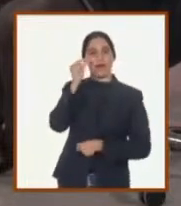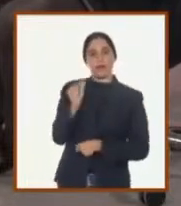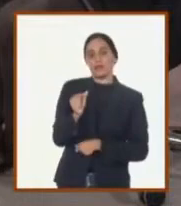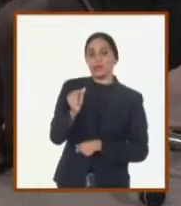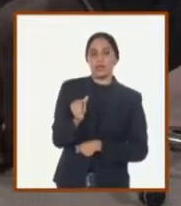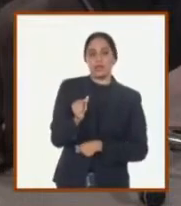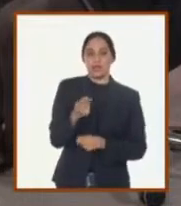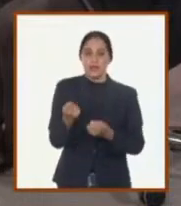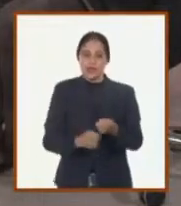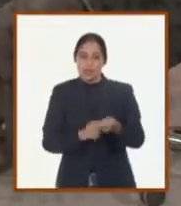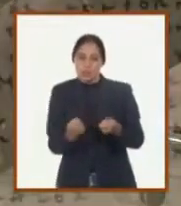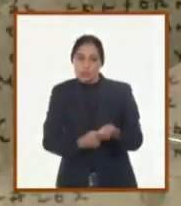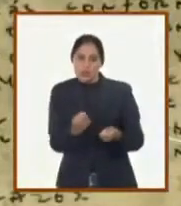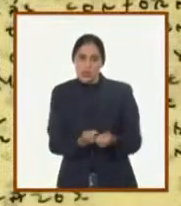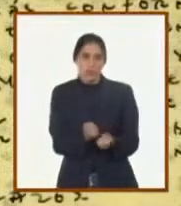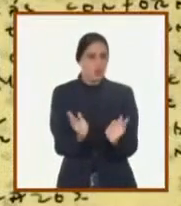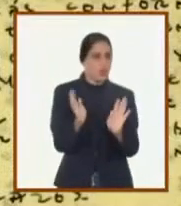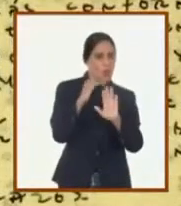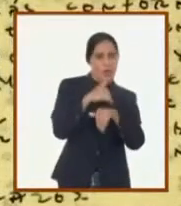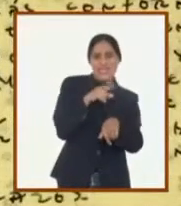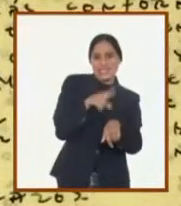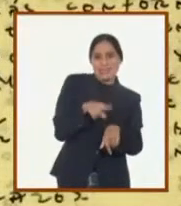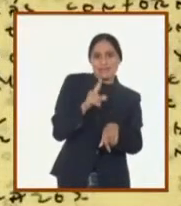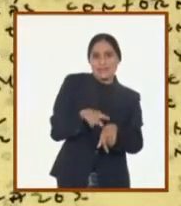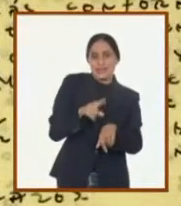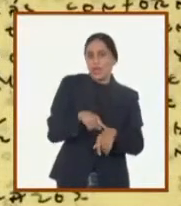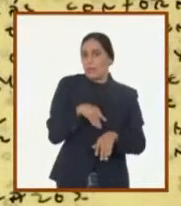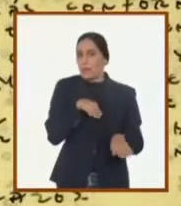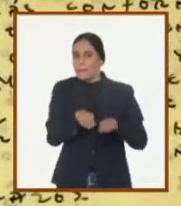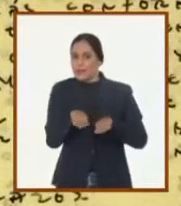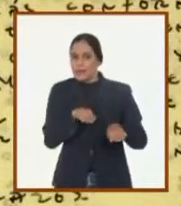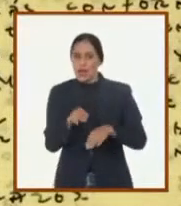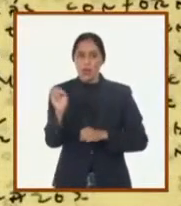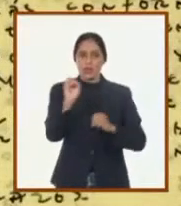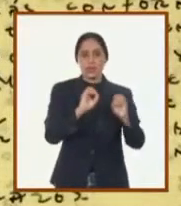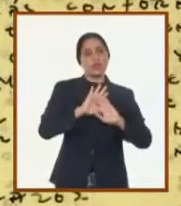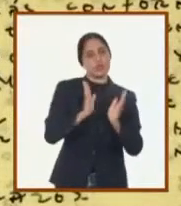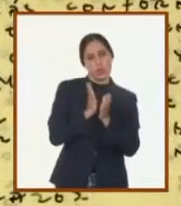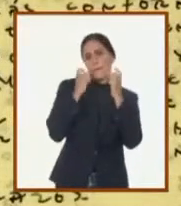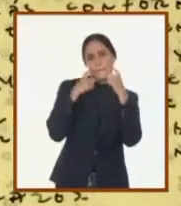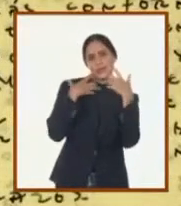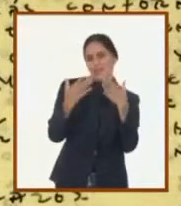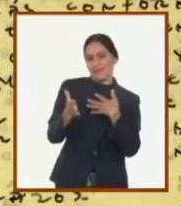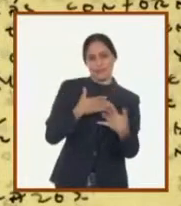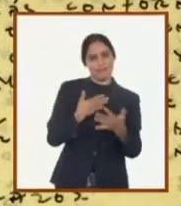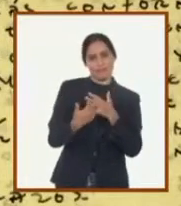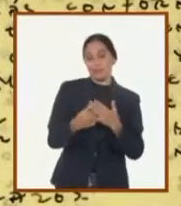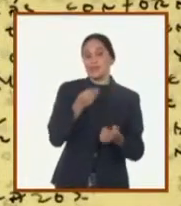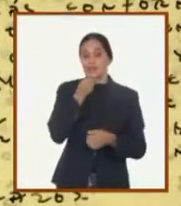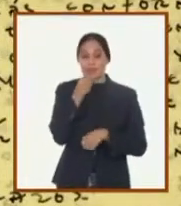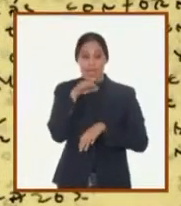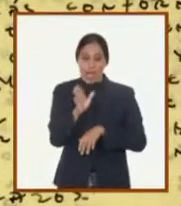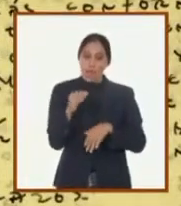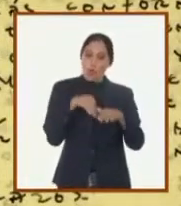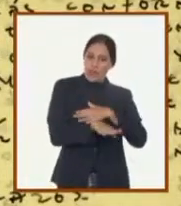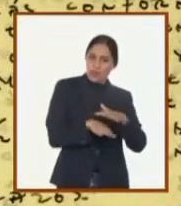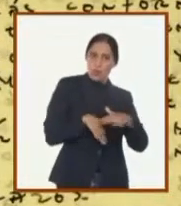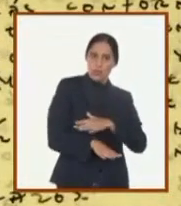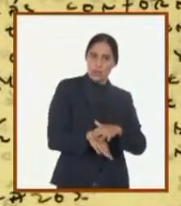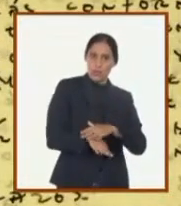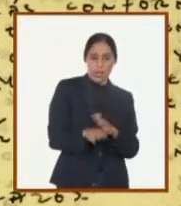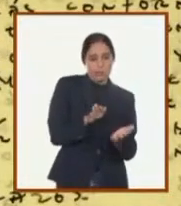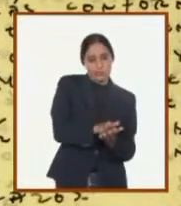tener tiempo de organizarlo pero que ella Todo se lo va a conservar como Ella decía Lo pondré en N lo ponemos en